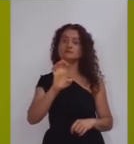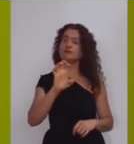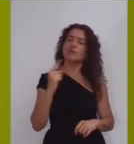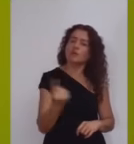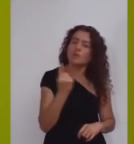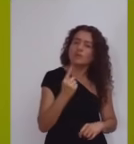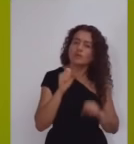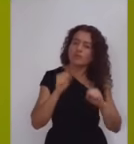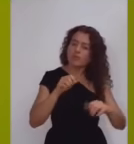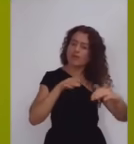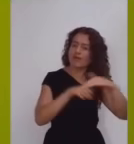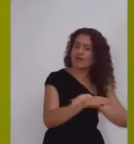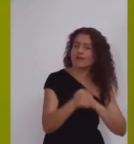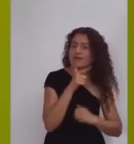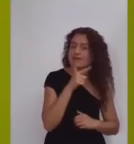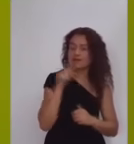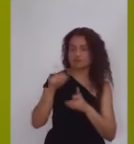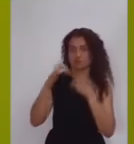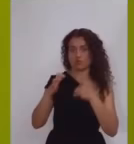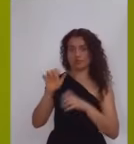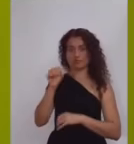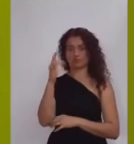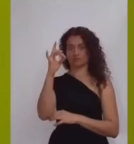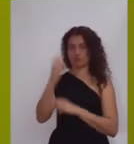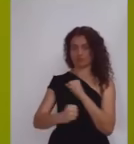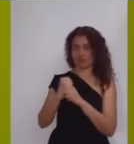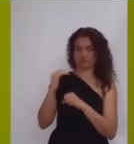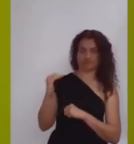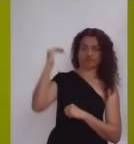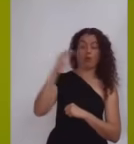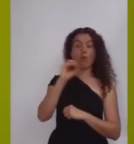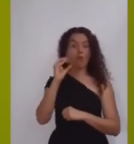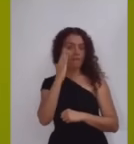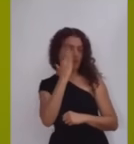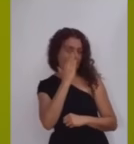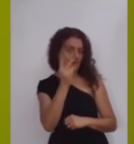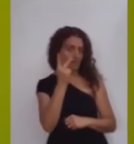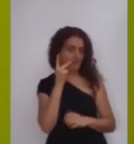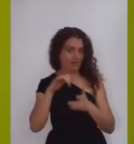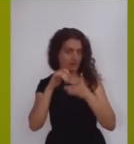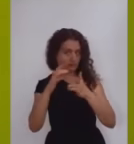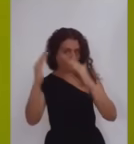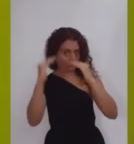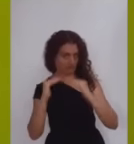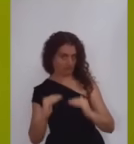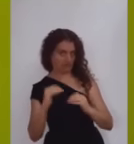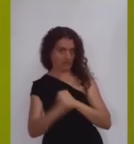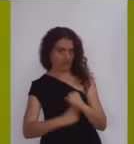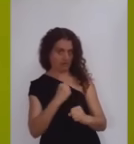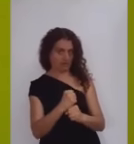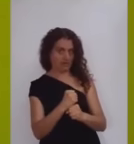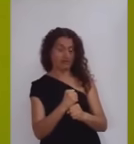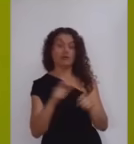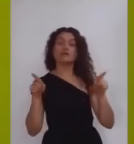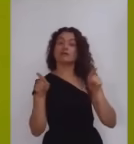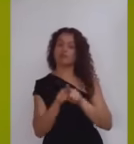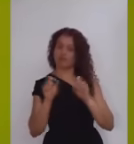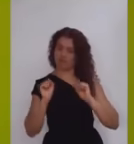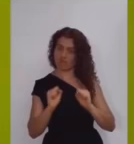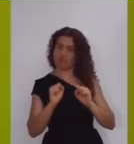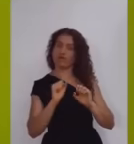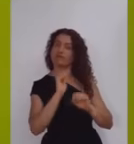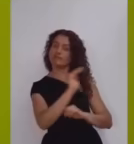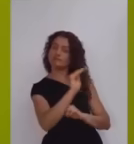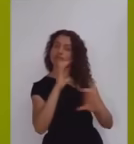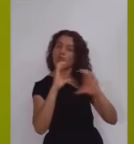únicamente puede ser accedida por estudiantes mayores de edad o padres o madres de estudiantes menores de edad. También pueden